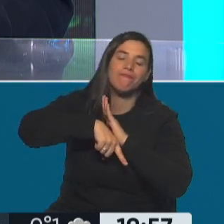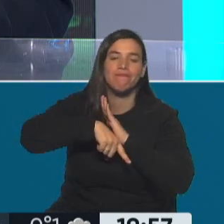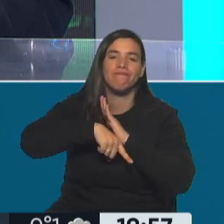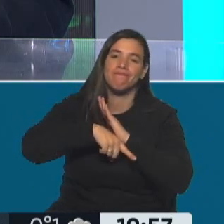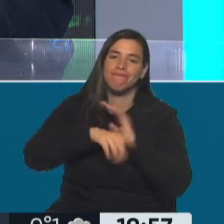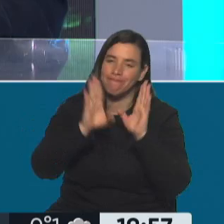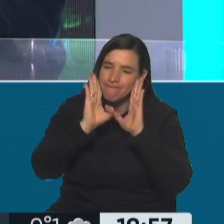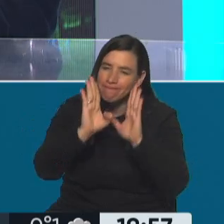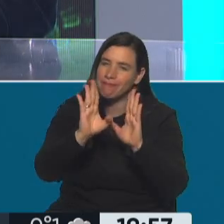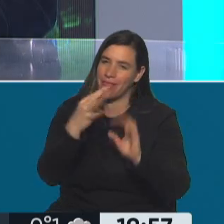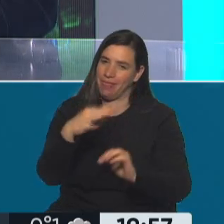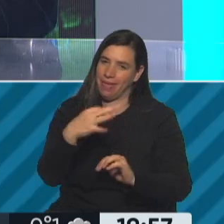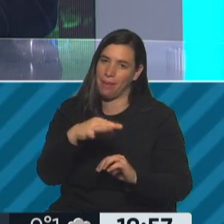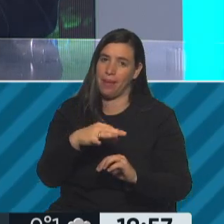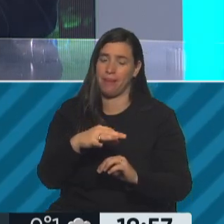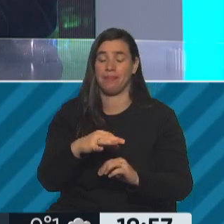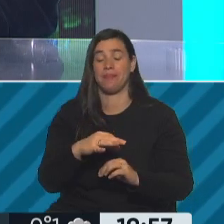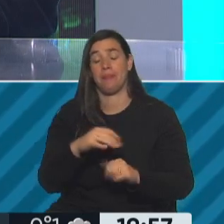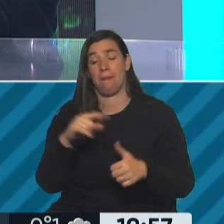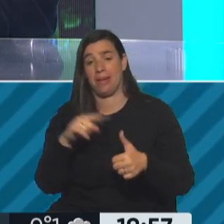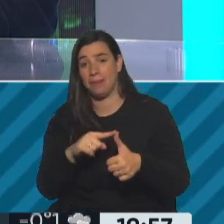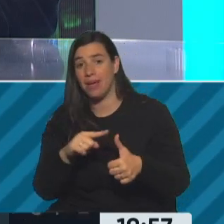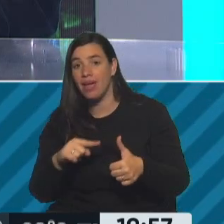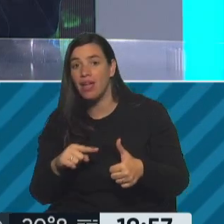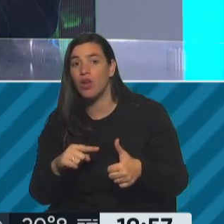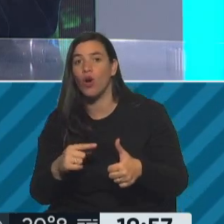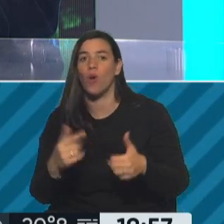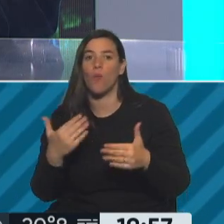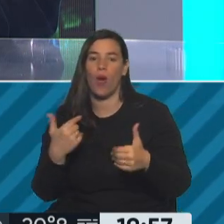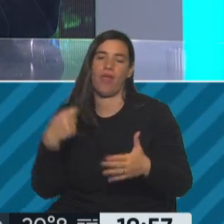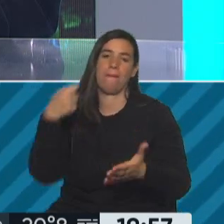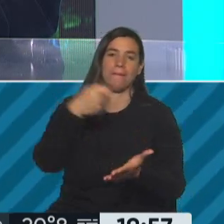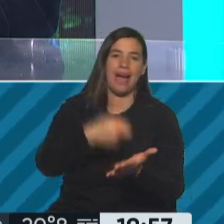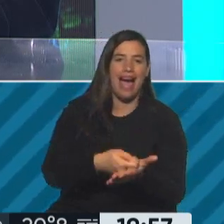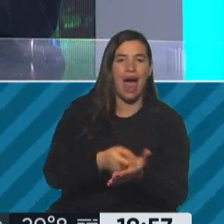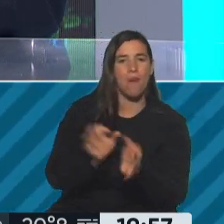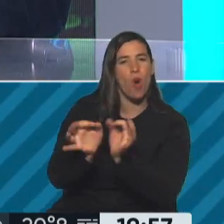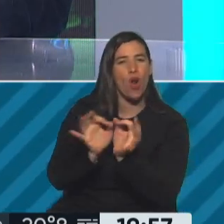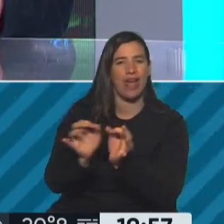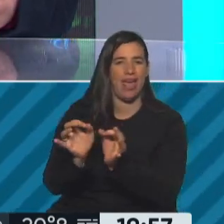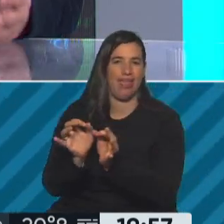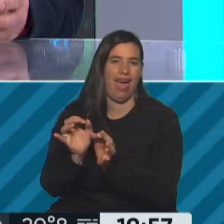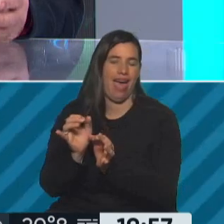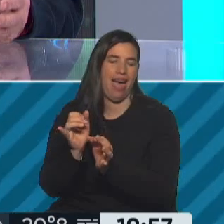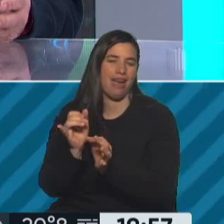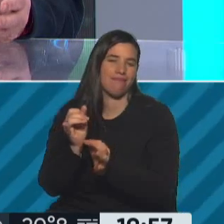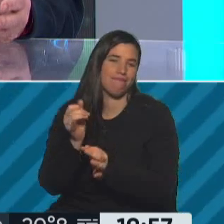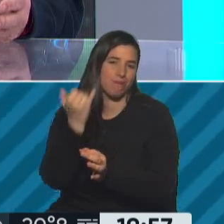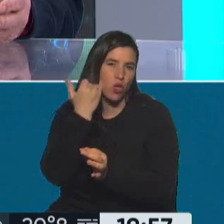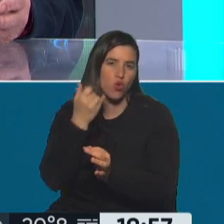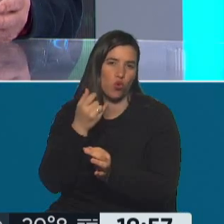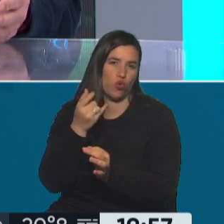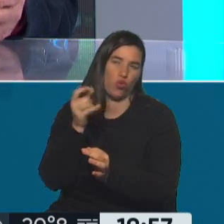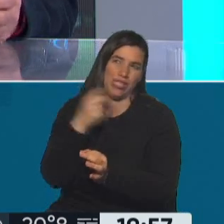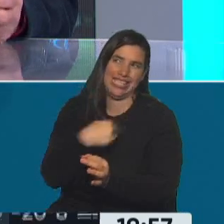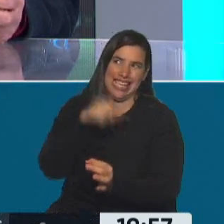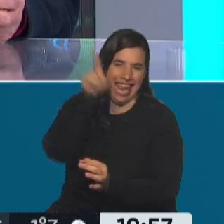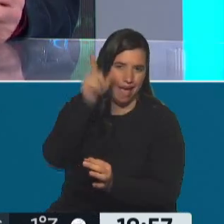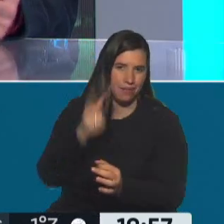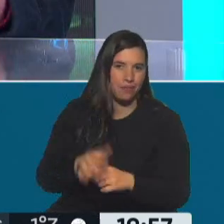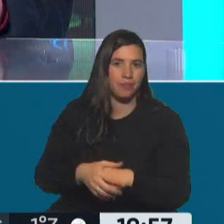ante unas posibles corridas cambiarias? Sí, obviamente este no es el acuerdo que Argentina necesita. Este es remendar el acuerdo que